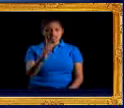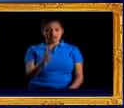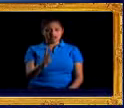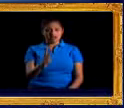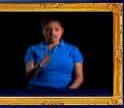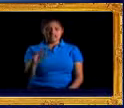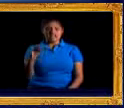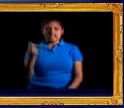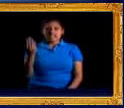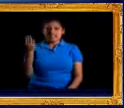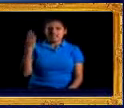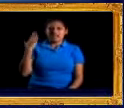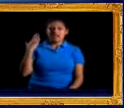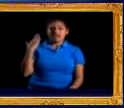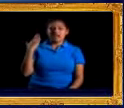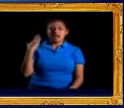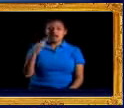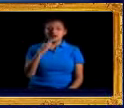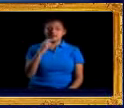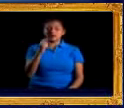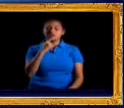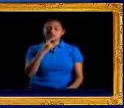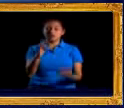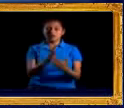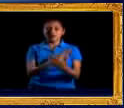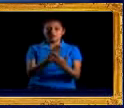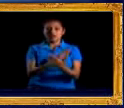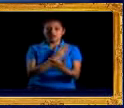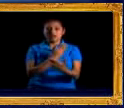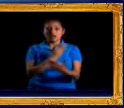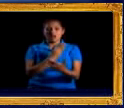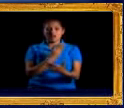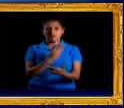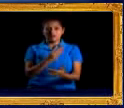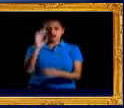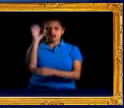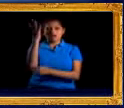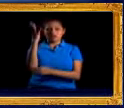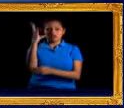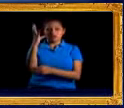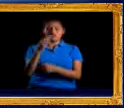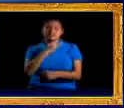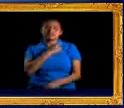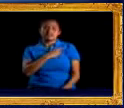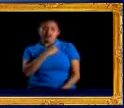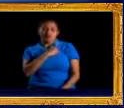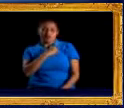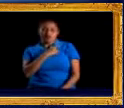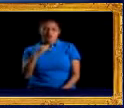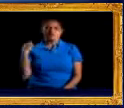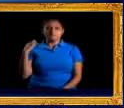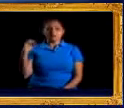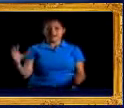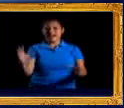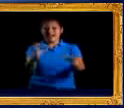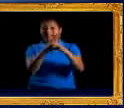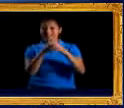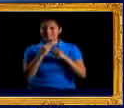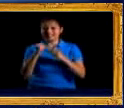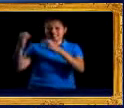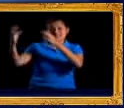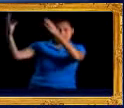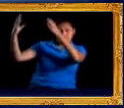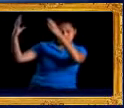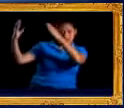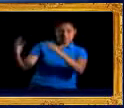y que era, hermano, dice la Escritura, a la vista, y que era árbol codiciable para alcanzar